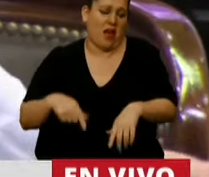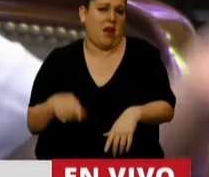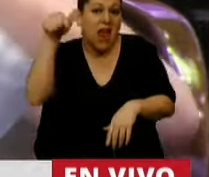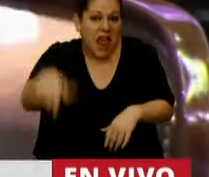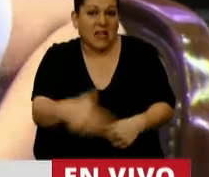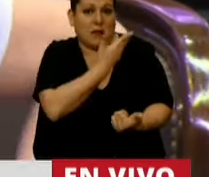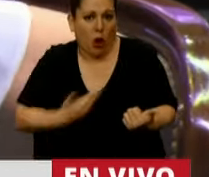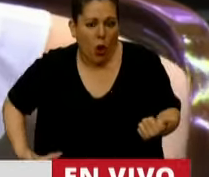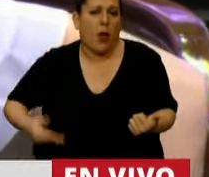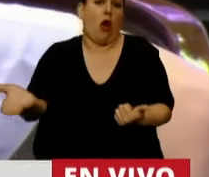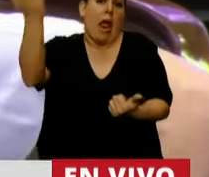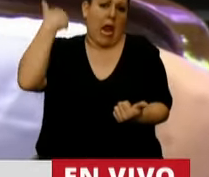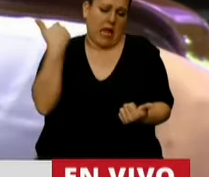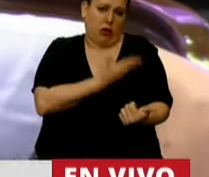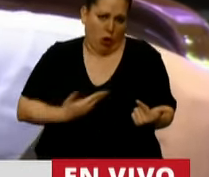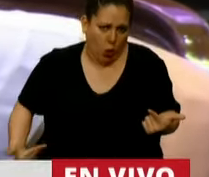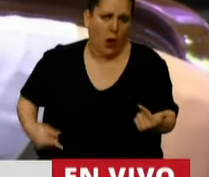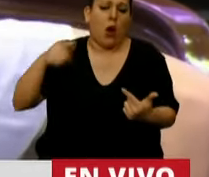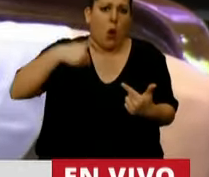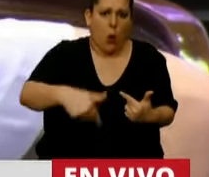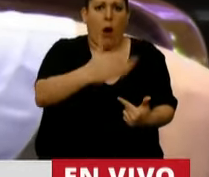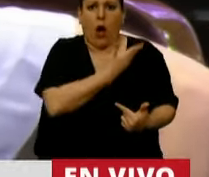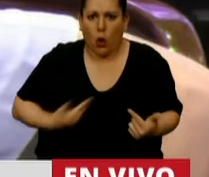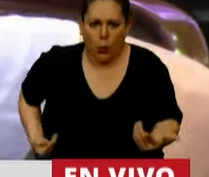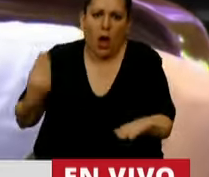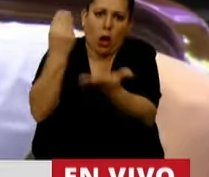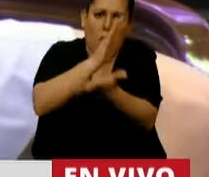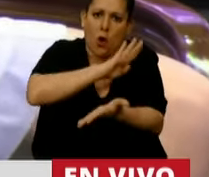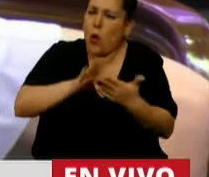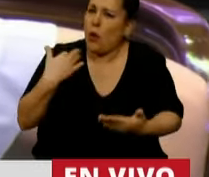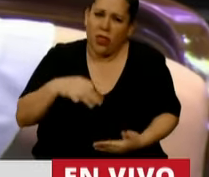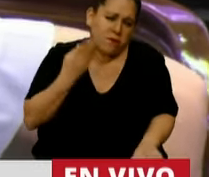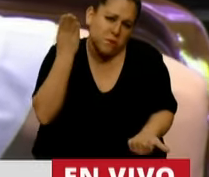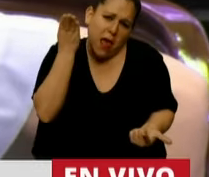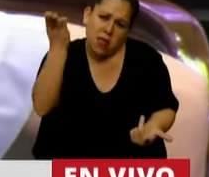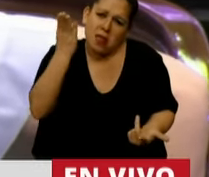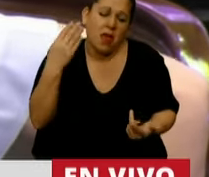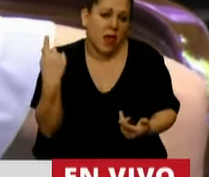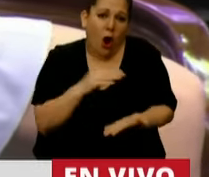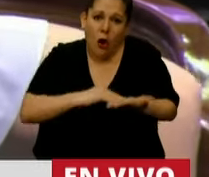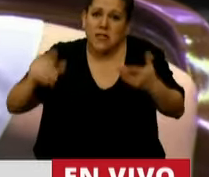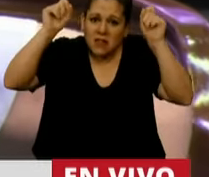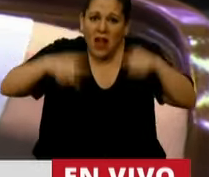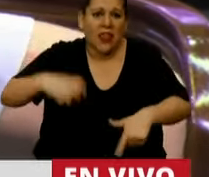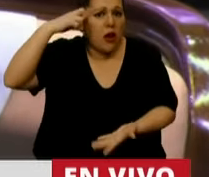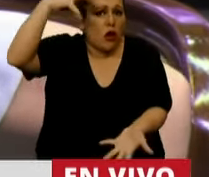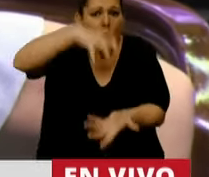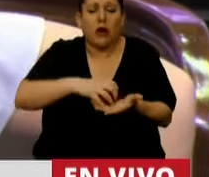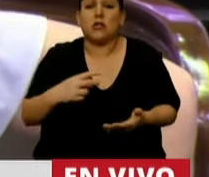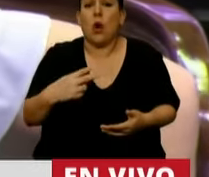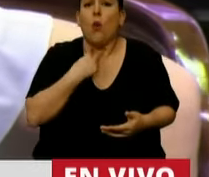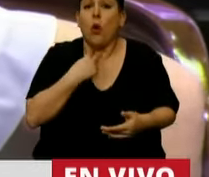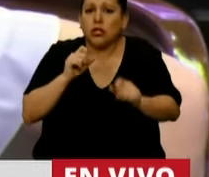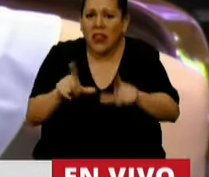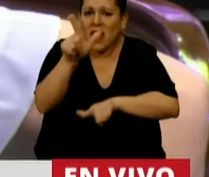estuvo antes y el que va a venir. Entonces, por supuesto que la oficina del Congreso importa, es la voz pública institucional